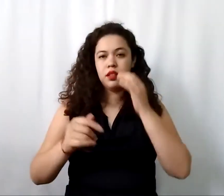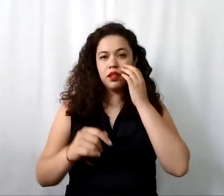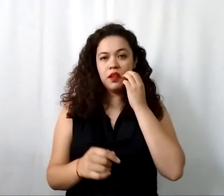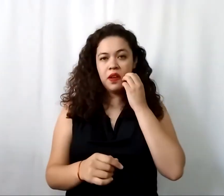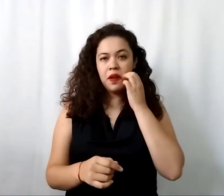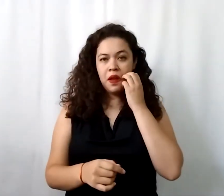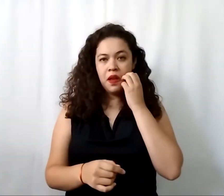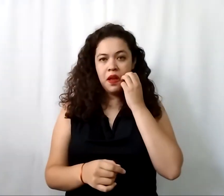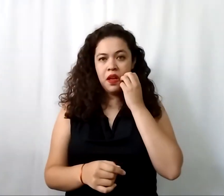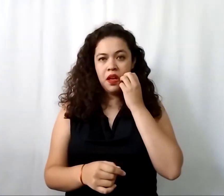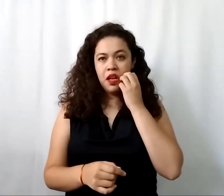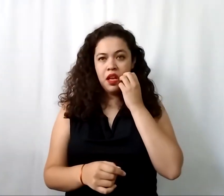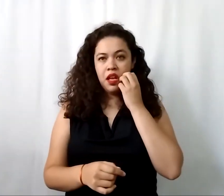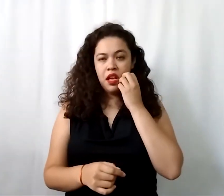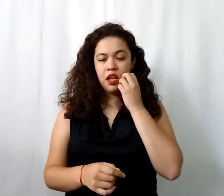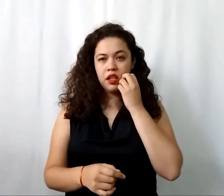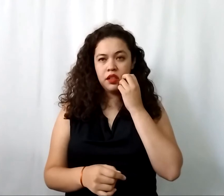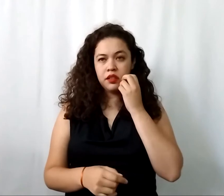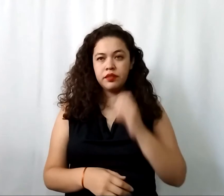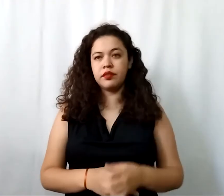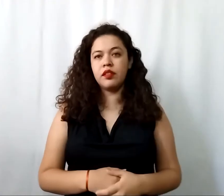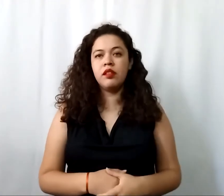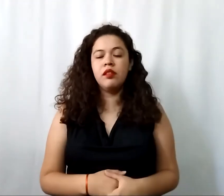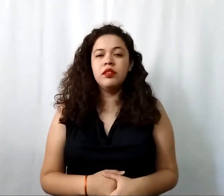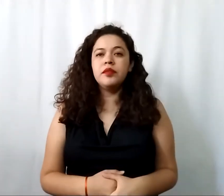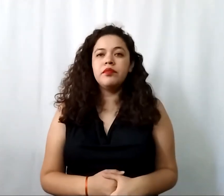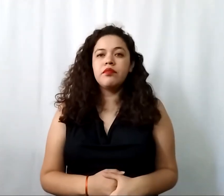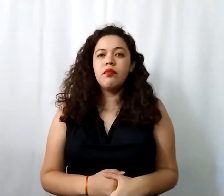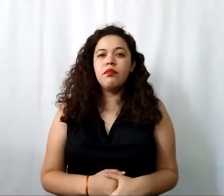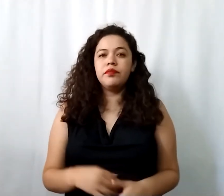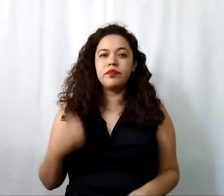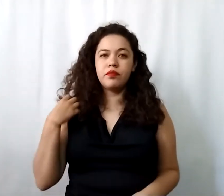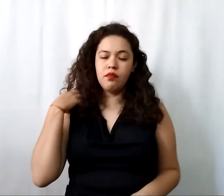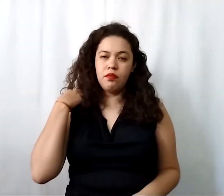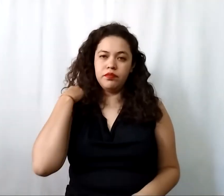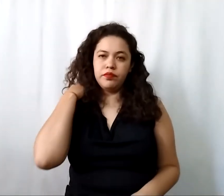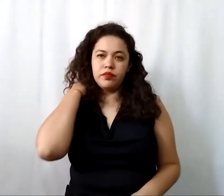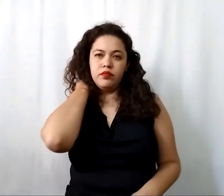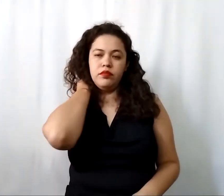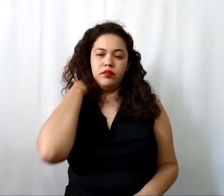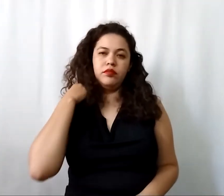tiene quería comentar algo. Así es, miren, por ejemplo, voy a compartir aquí el